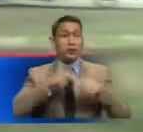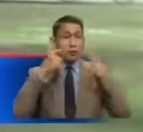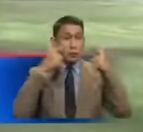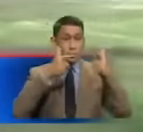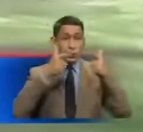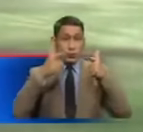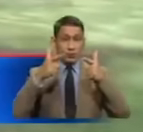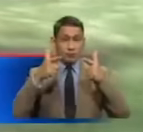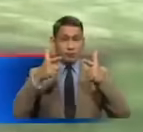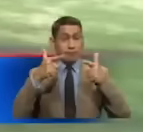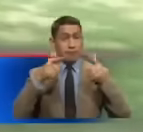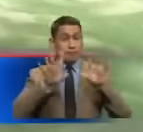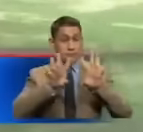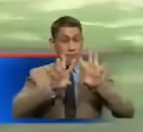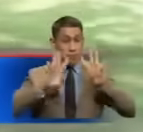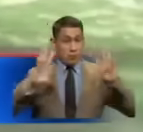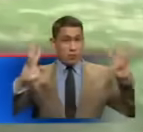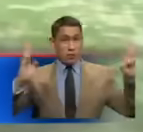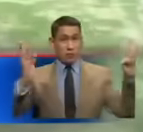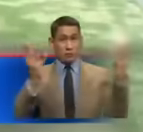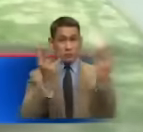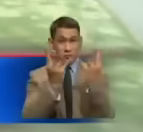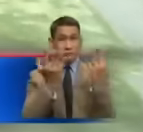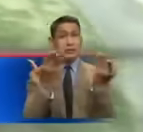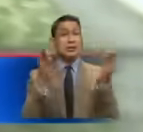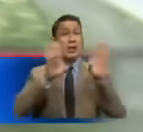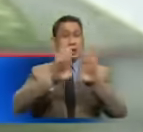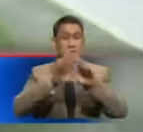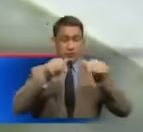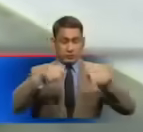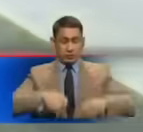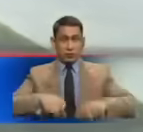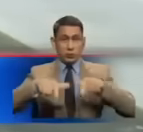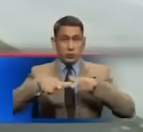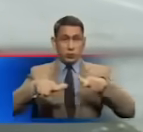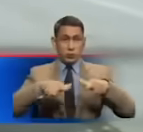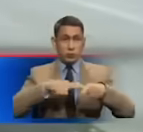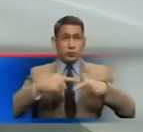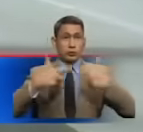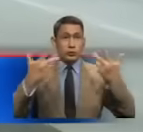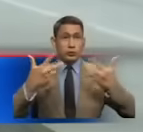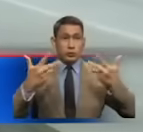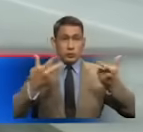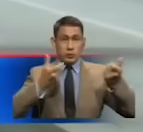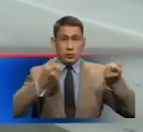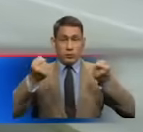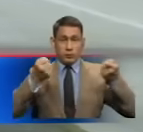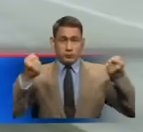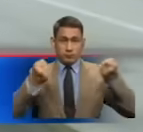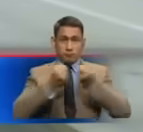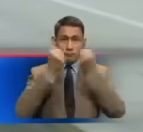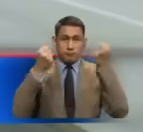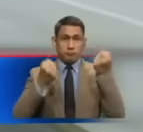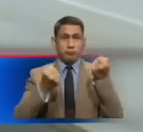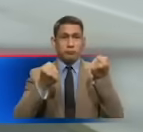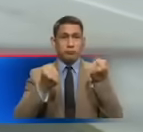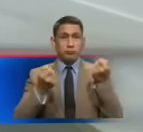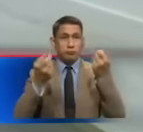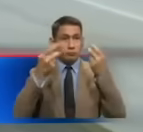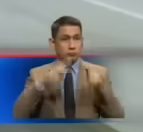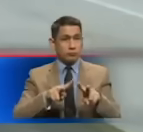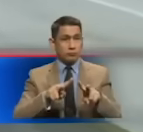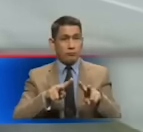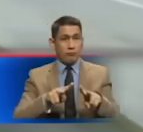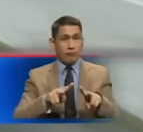evitar que las personas contaminen la escena que se ha dado aquí del accidente de tránsito y también de igual manera evacuar a todas las personas que